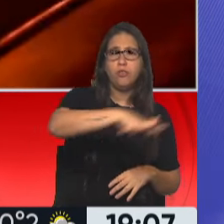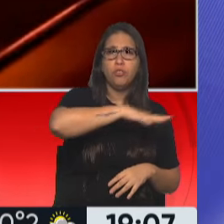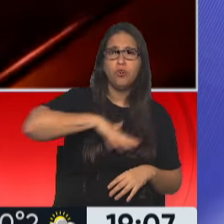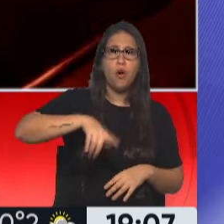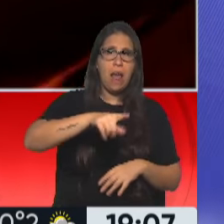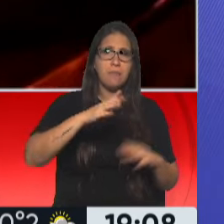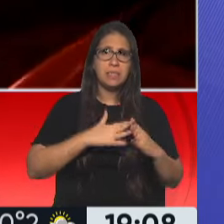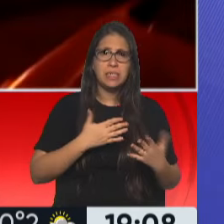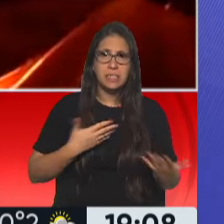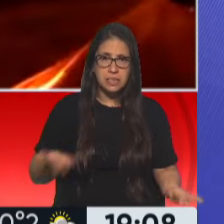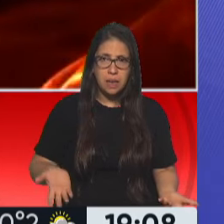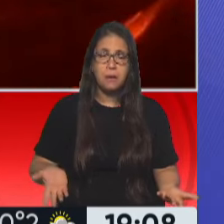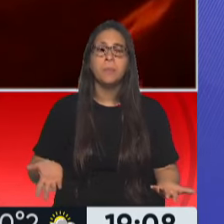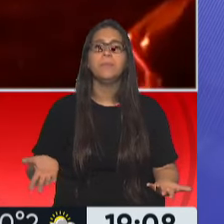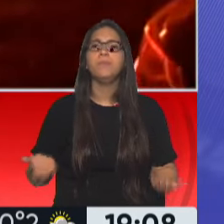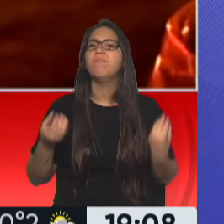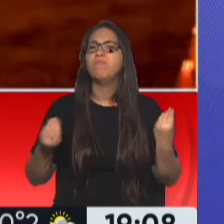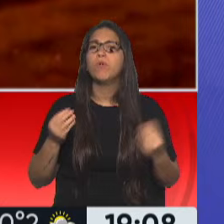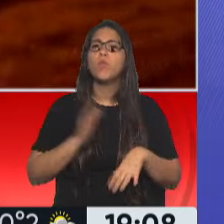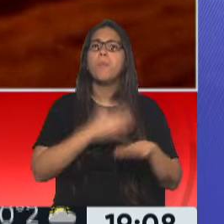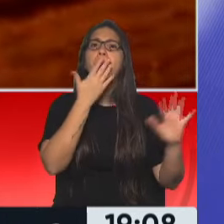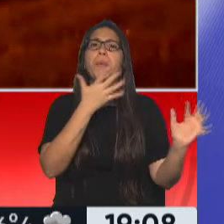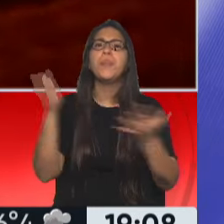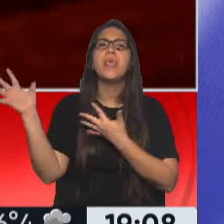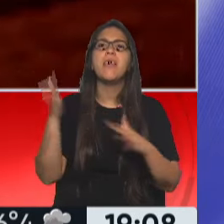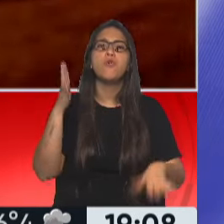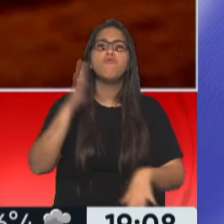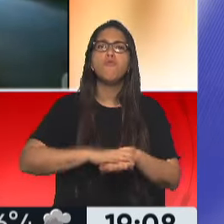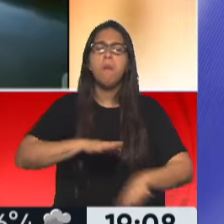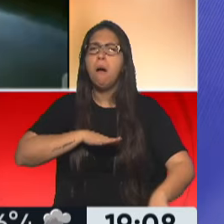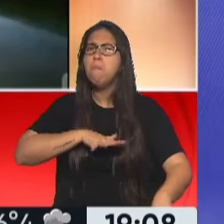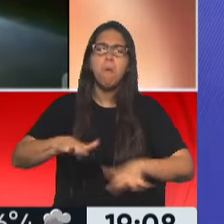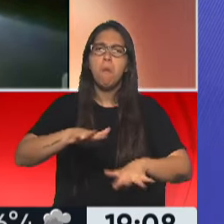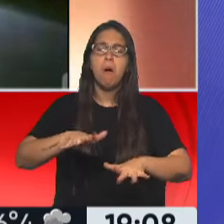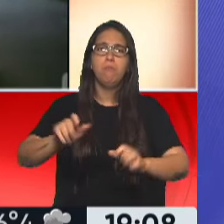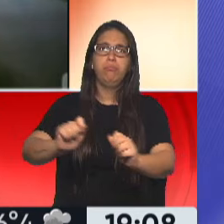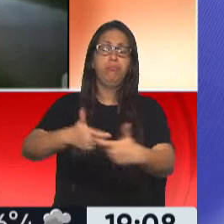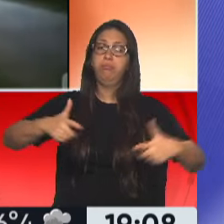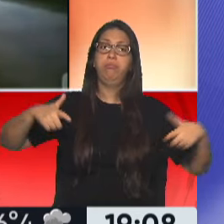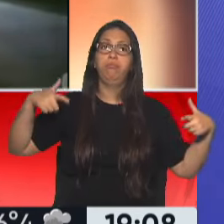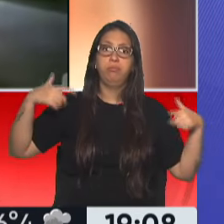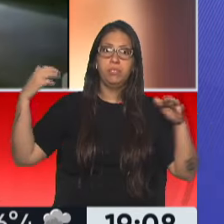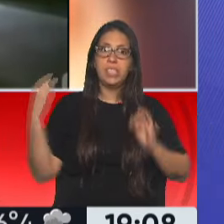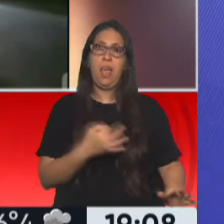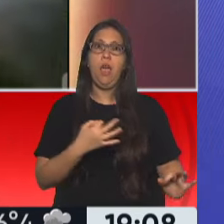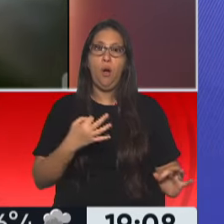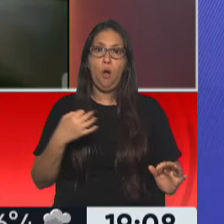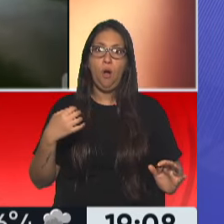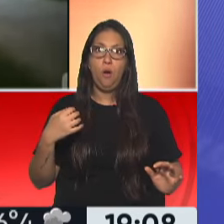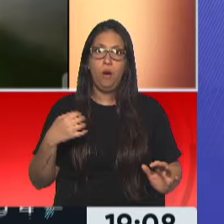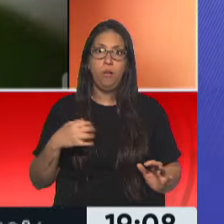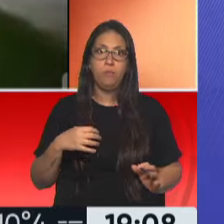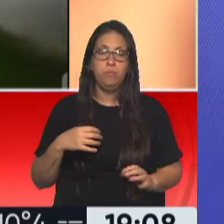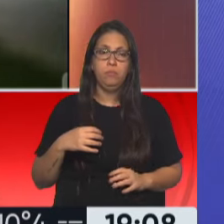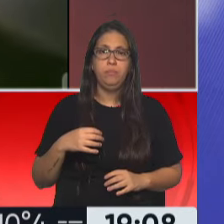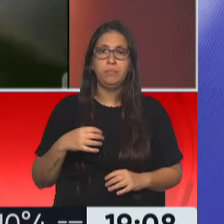qué digo esto? Por el tema vientos y la onda expansiva también fue para ese sector del Gran Buenos